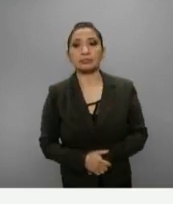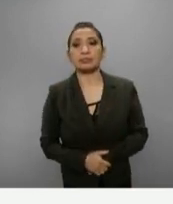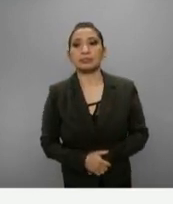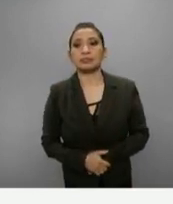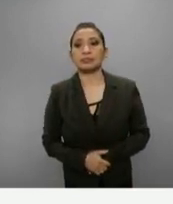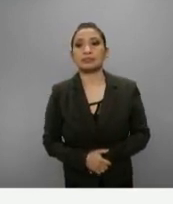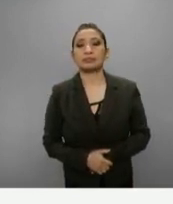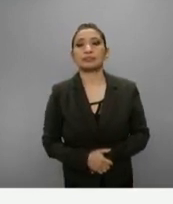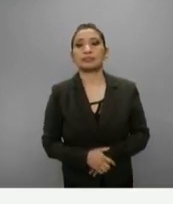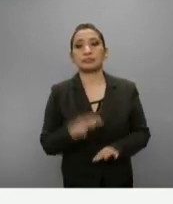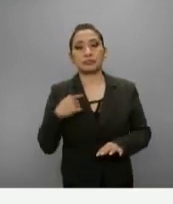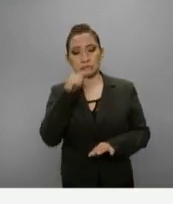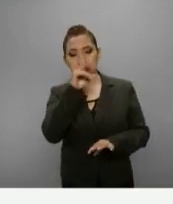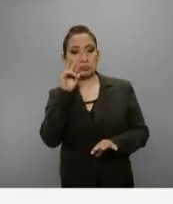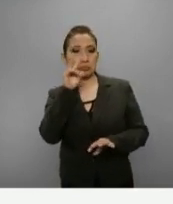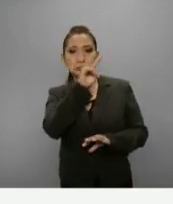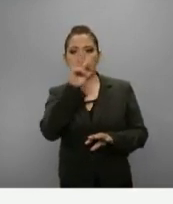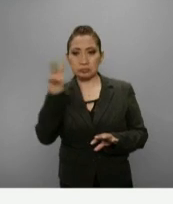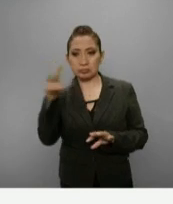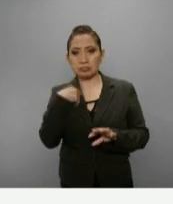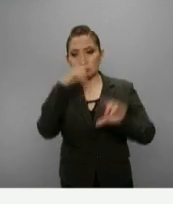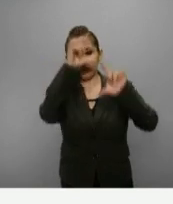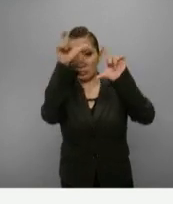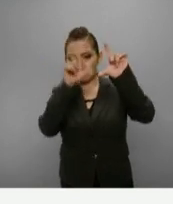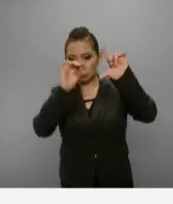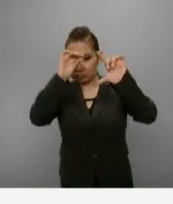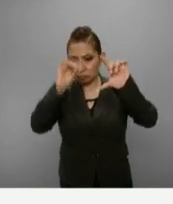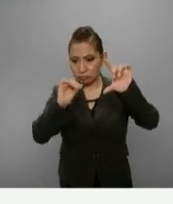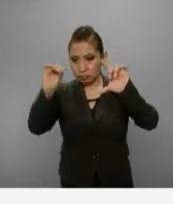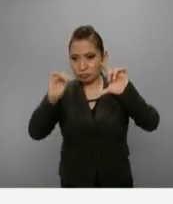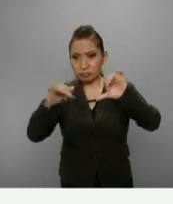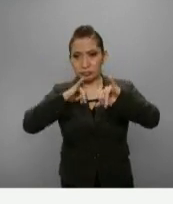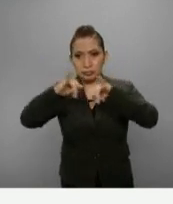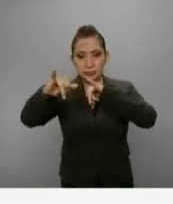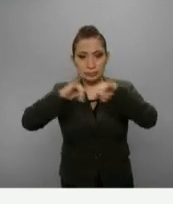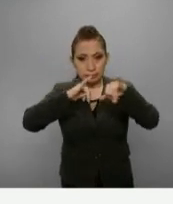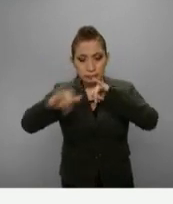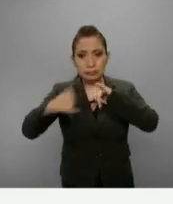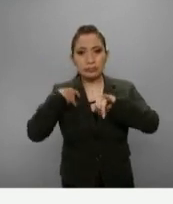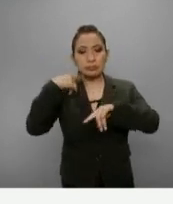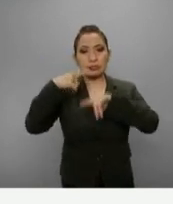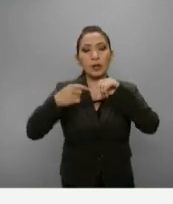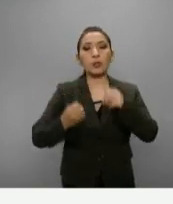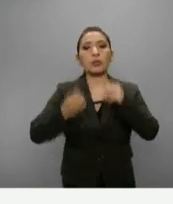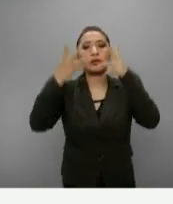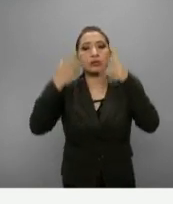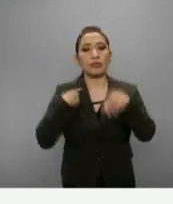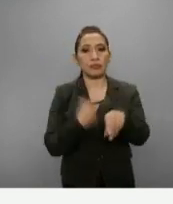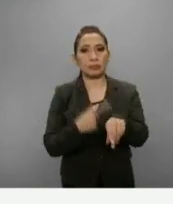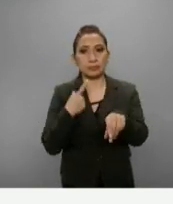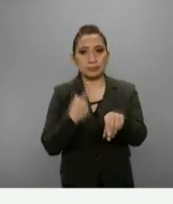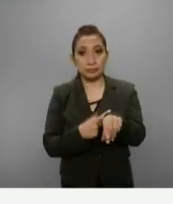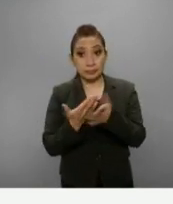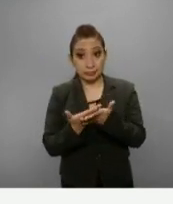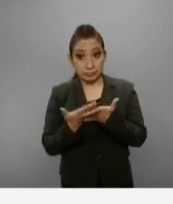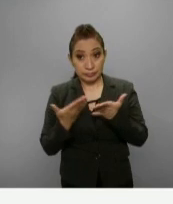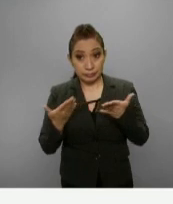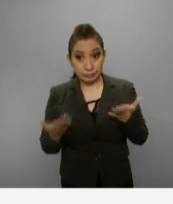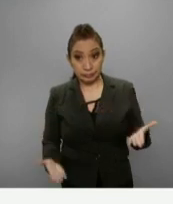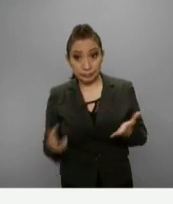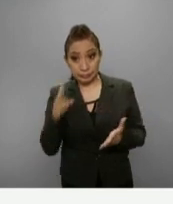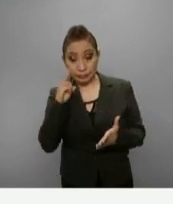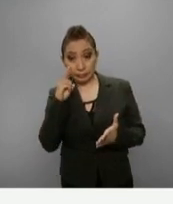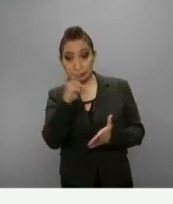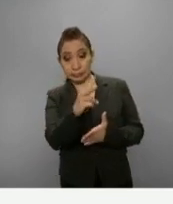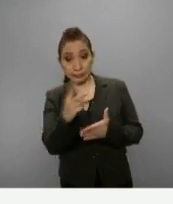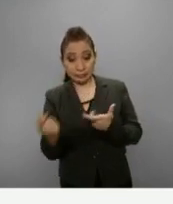COVID-19. Y bueno, pueden ustedes ver la distribución en el mapa por carga de enfermedad, en donde ahora